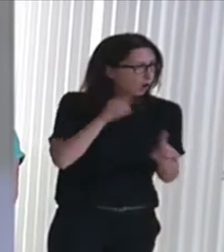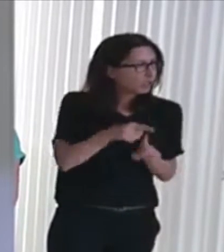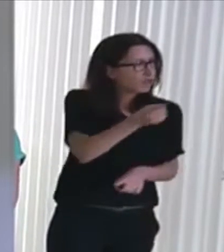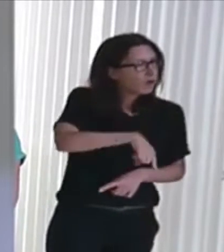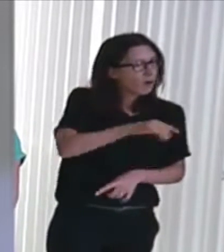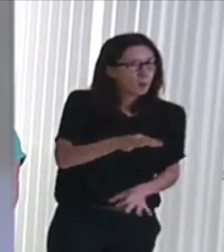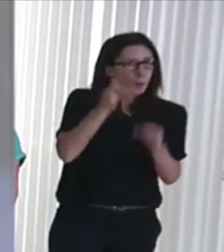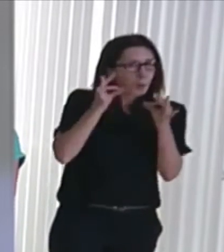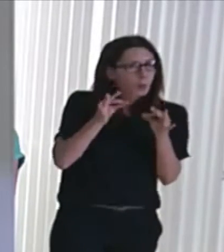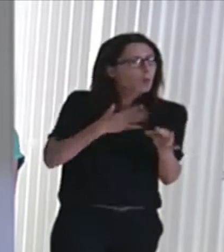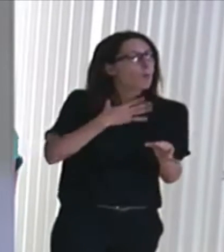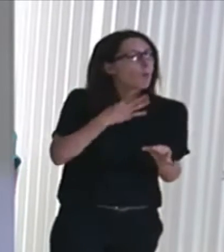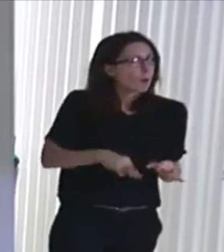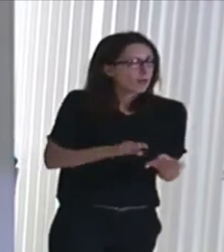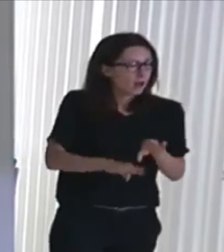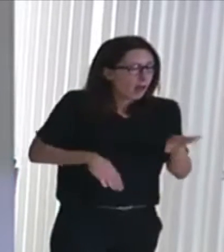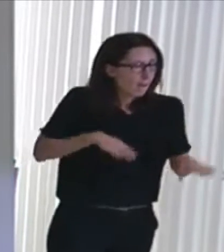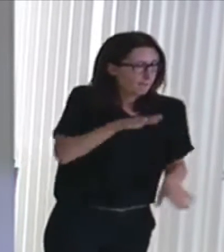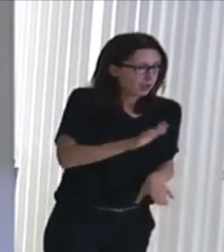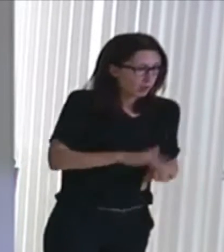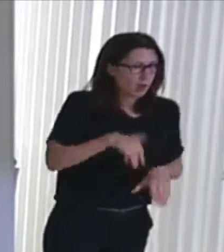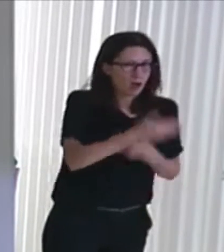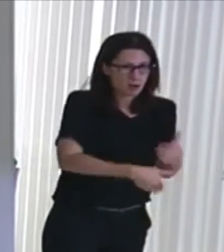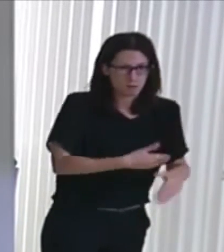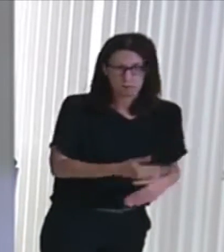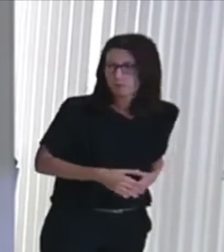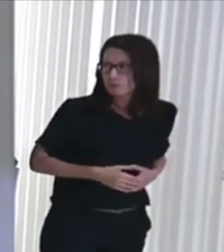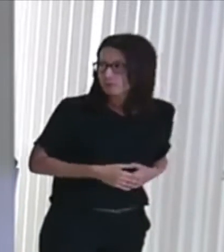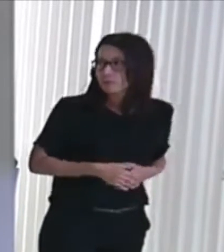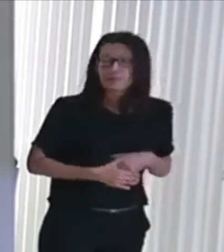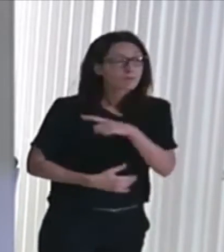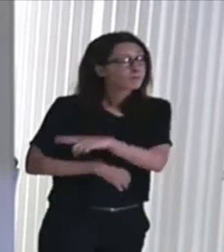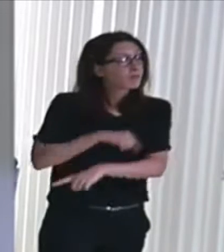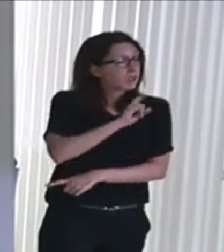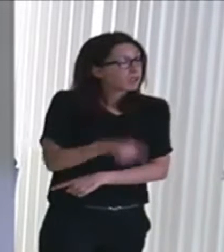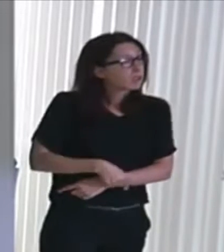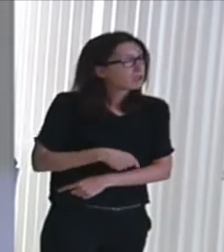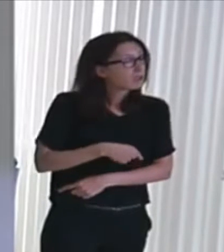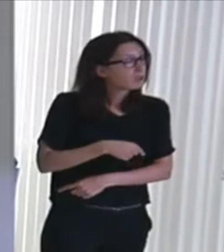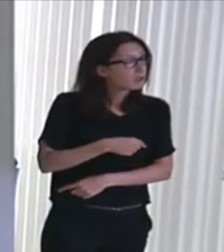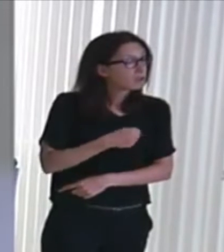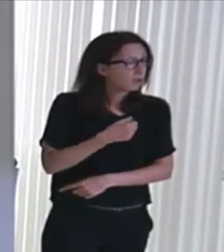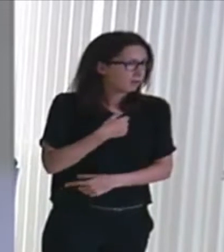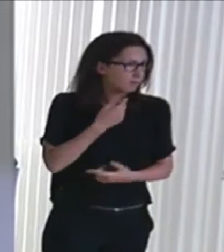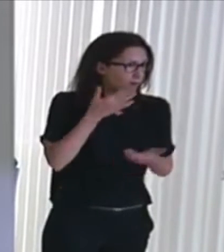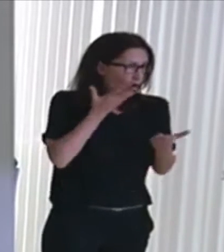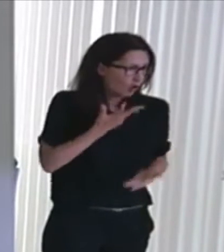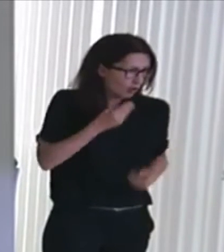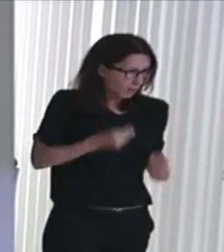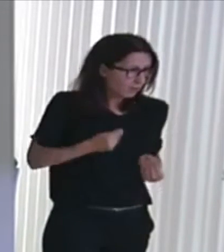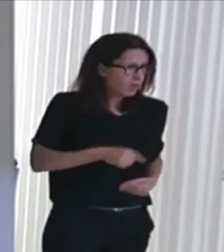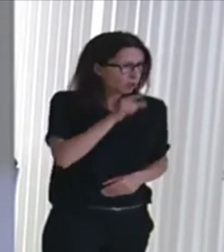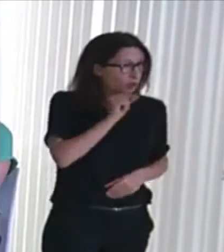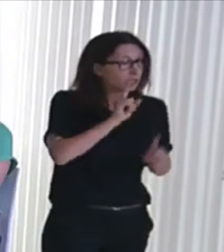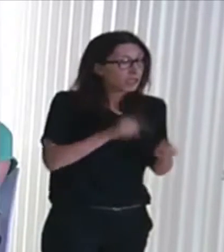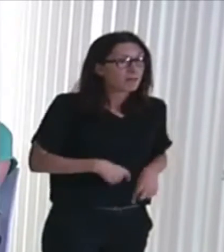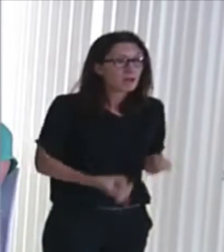todas dar ese paso hacia adelante, ¿vale? Ella es especialista especialmente en Twitter, creó un blog